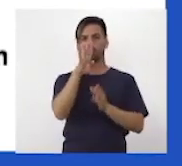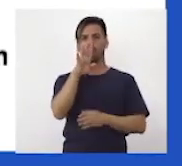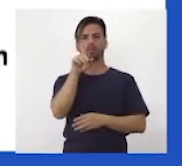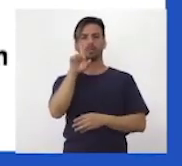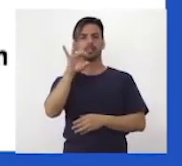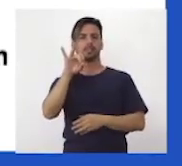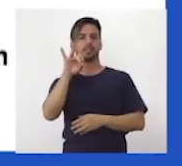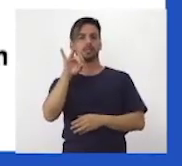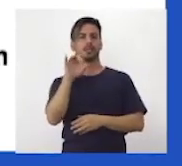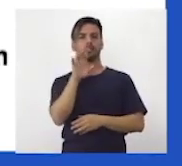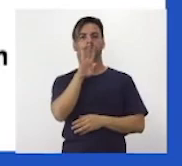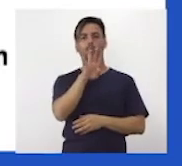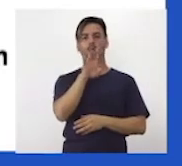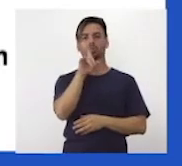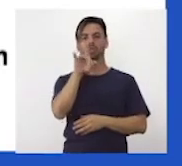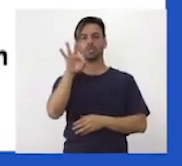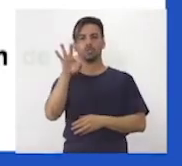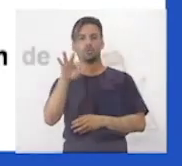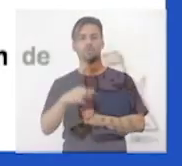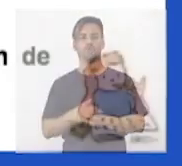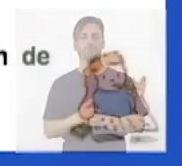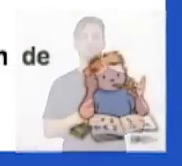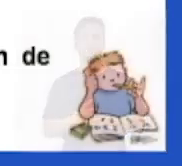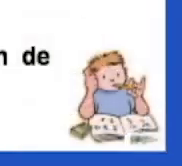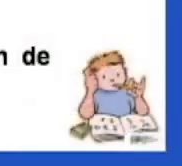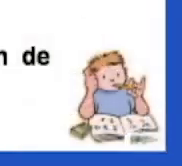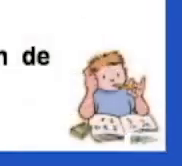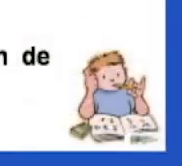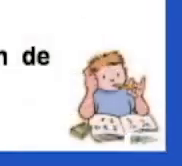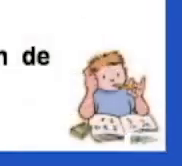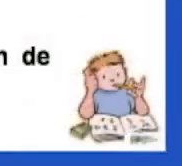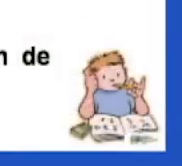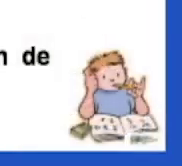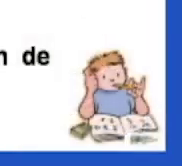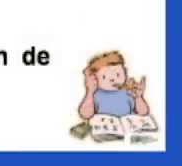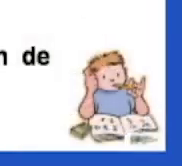418. Fíjate bien en el inciso C.